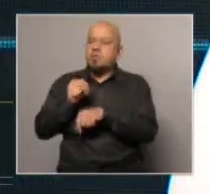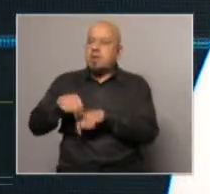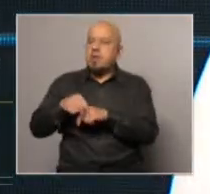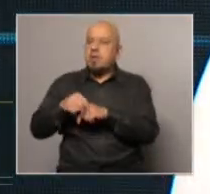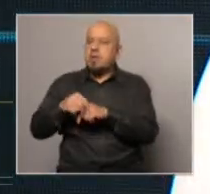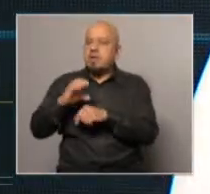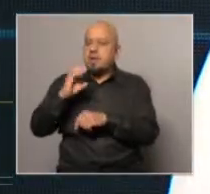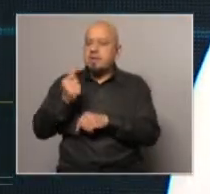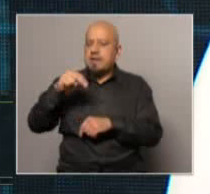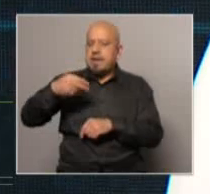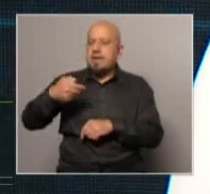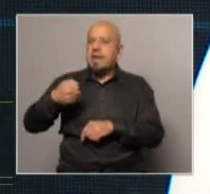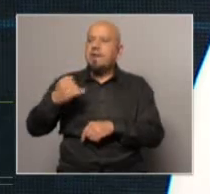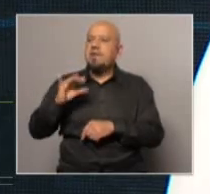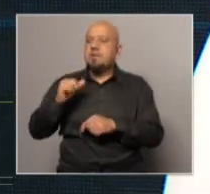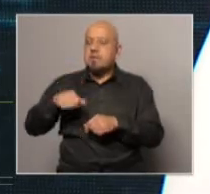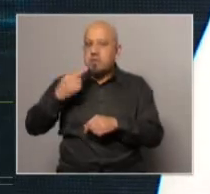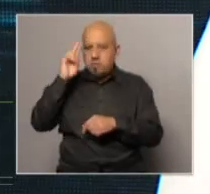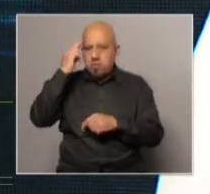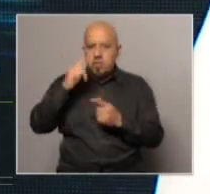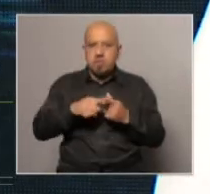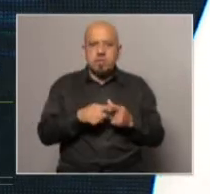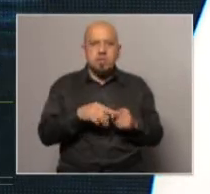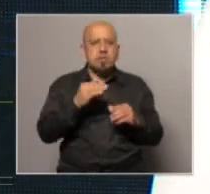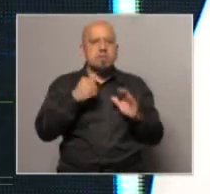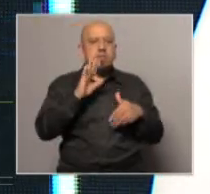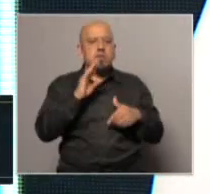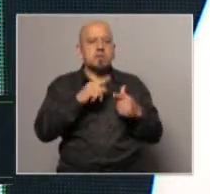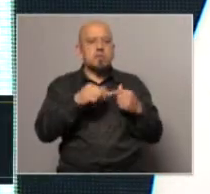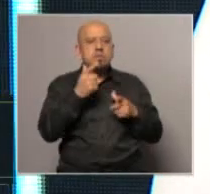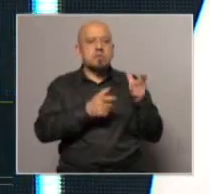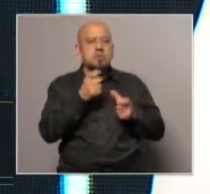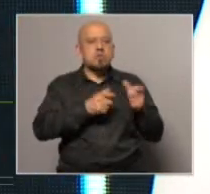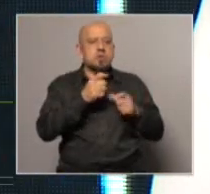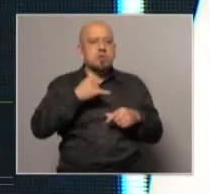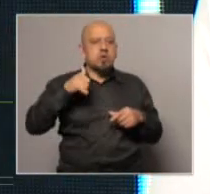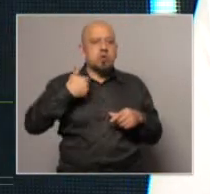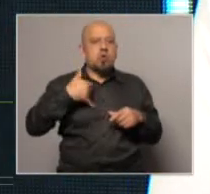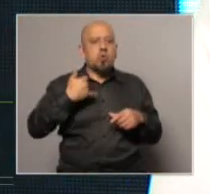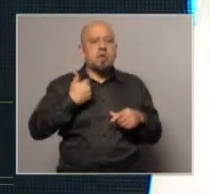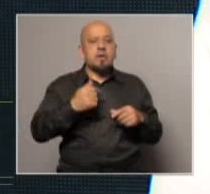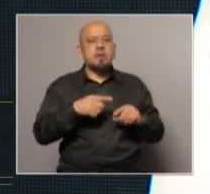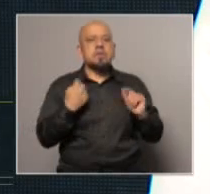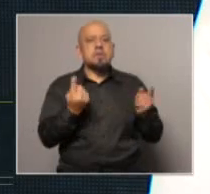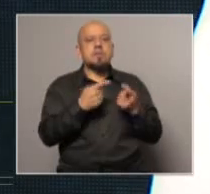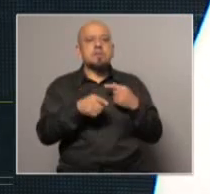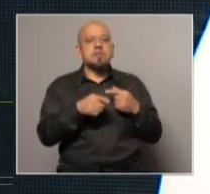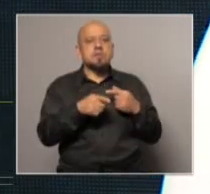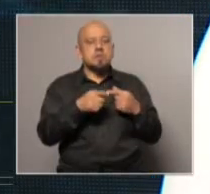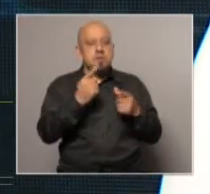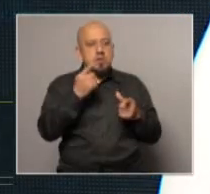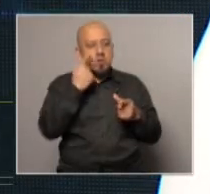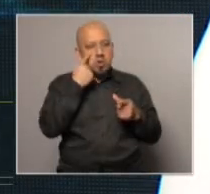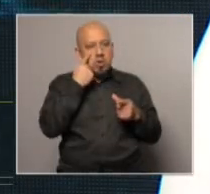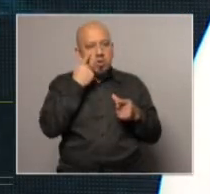Bueno, mayormente, digamos, son personas más bien jóvenes, eso queda muy claro en las encuestas del Observatorio Uruguayo de